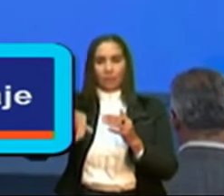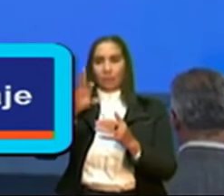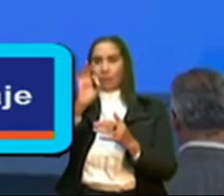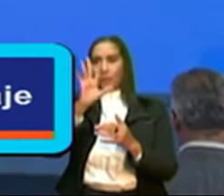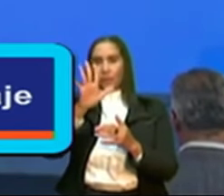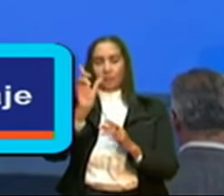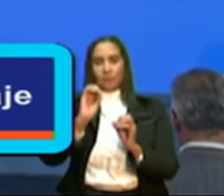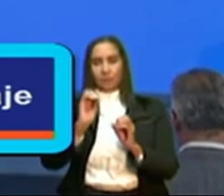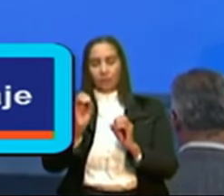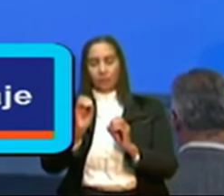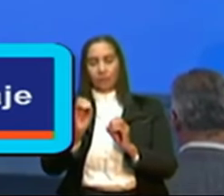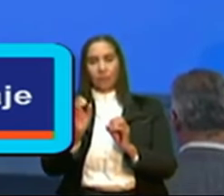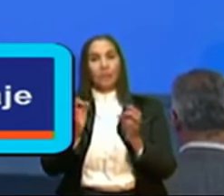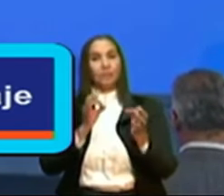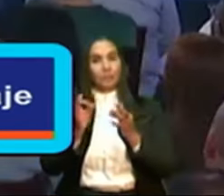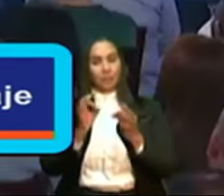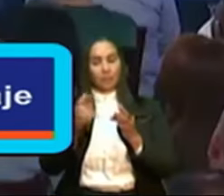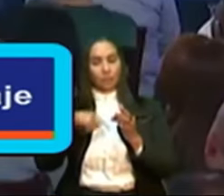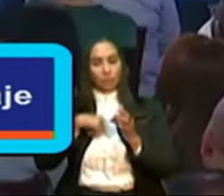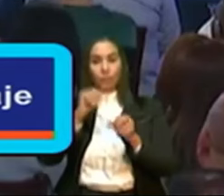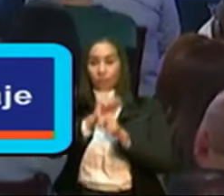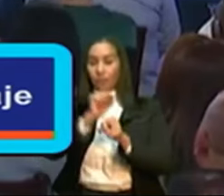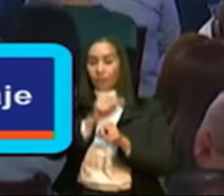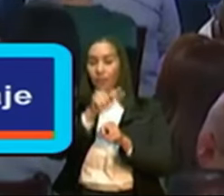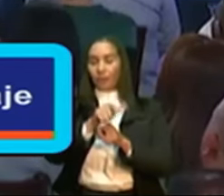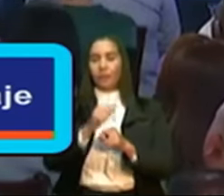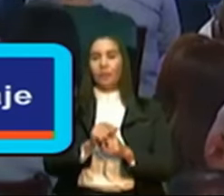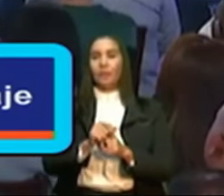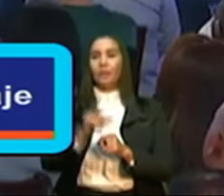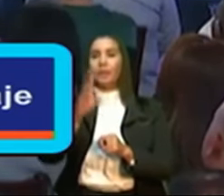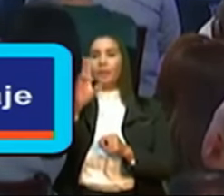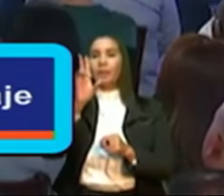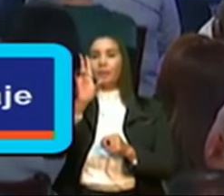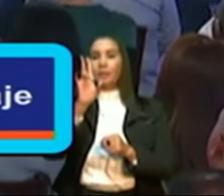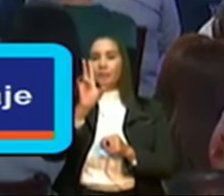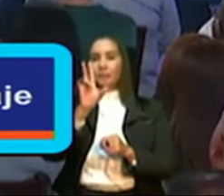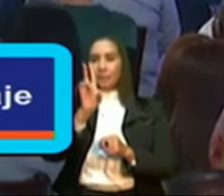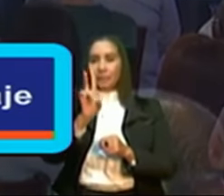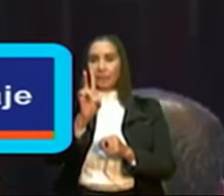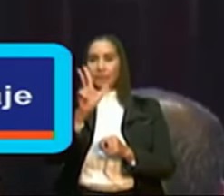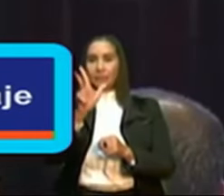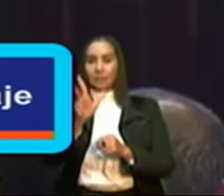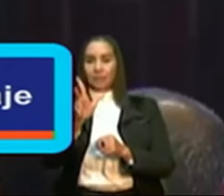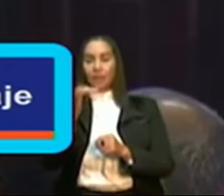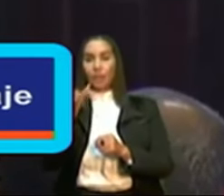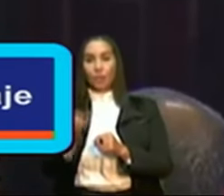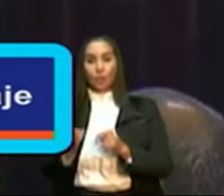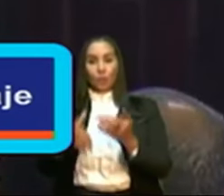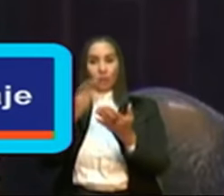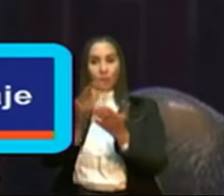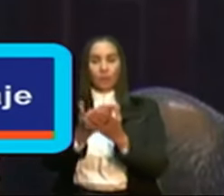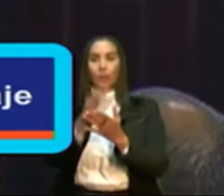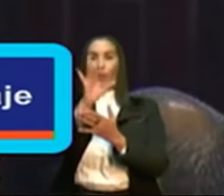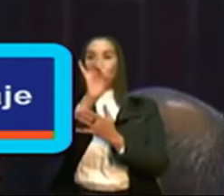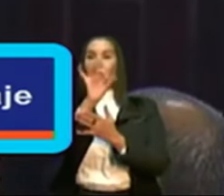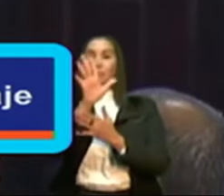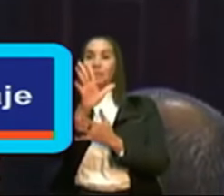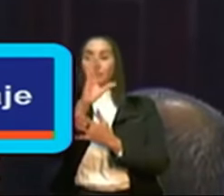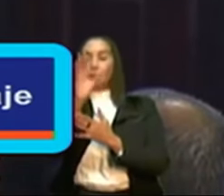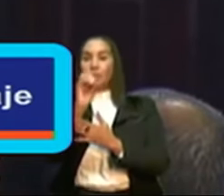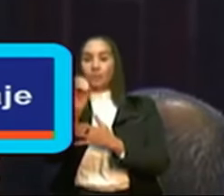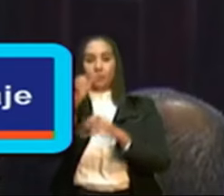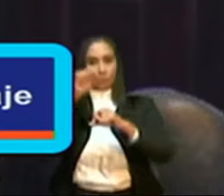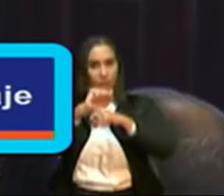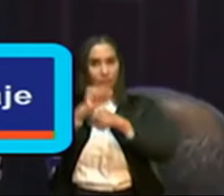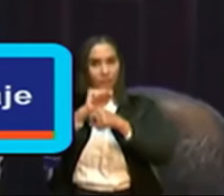95%. Es bueno que explique lo que nosotros hemos hecho. Estaba un 73% de avance y hoy se encuentra un 85% de